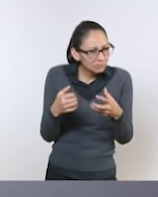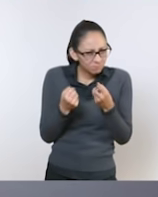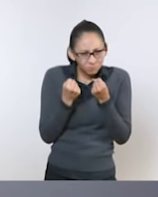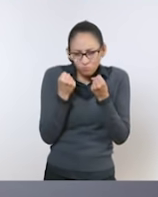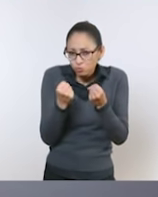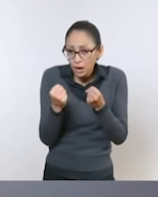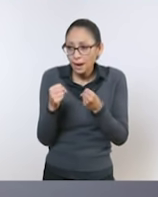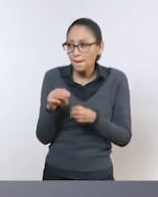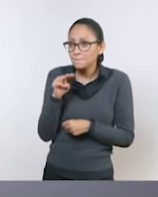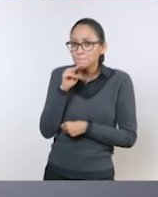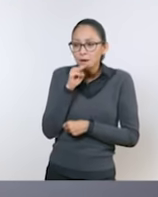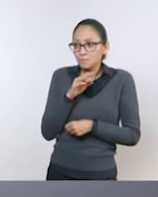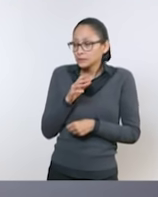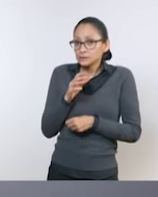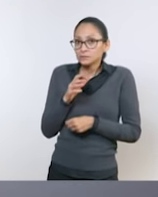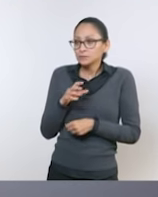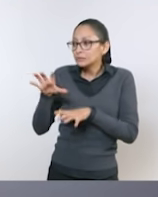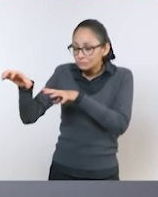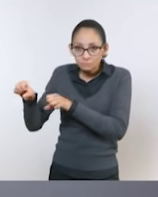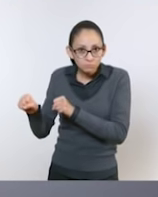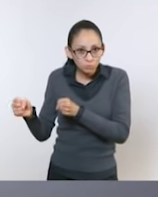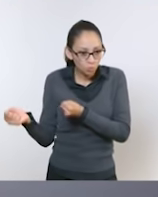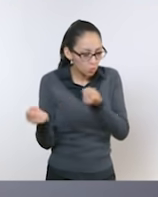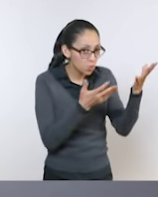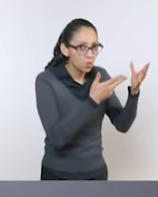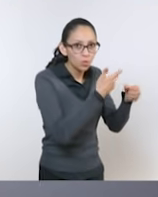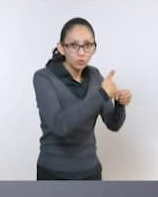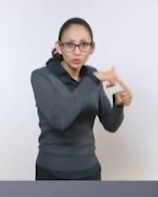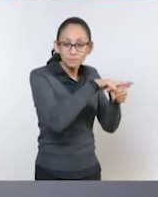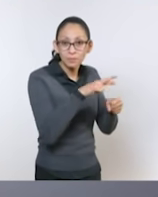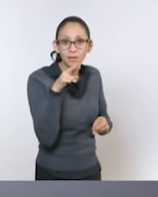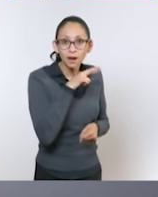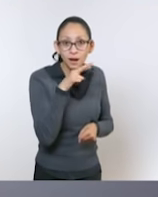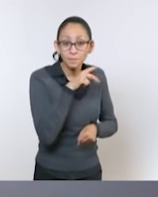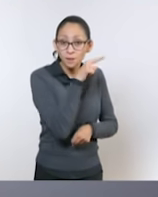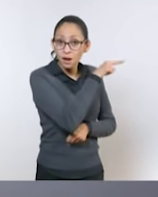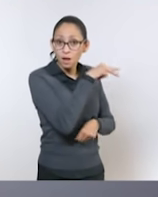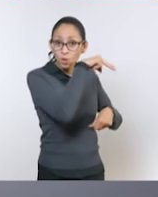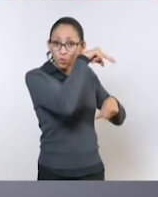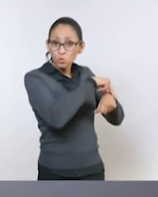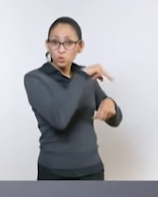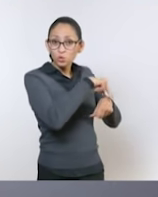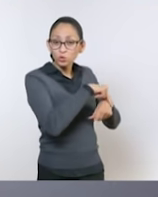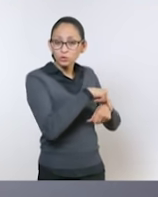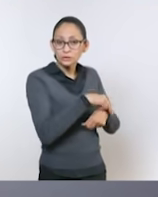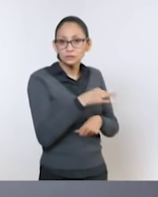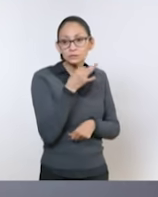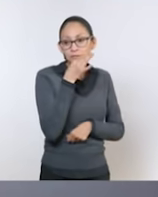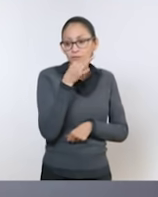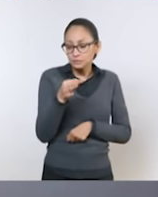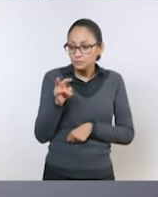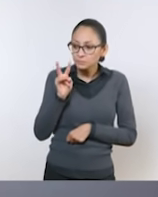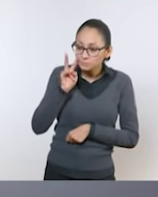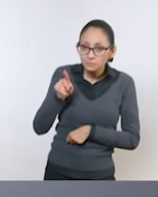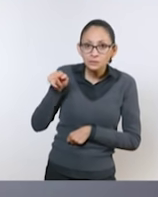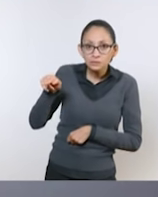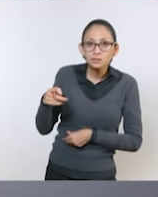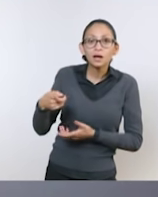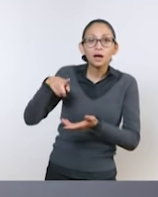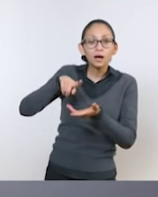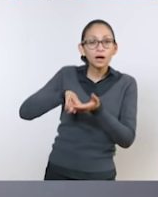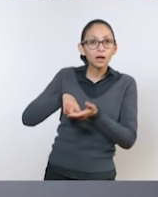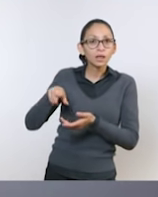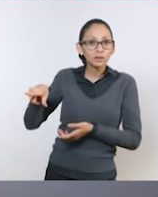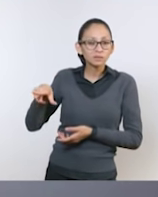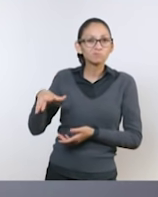Los dolores eran tan fuertes que su mamá de inmediato la llevó de urgencia al doctor. Y el doctor la diagnosticó